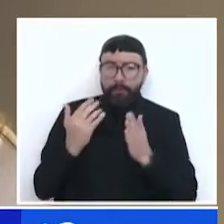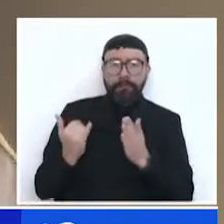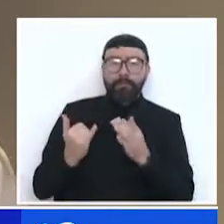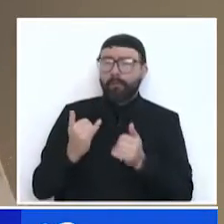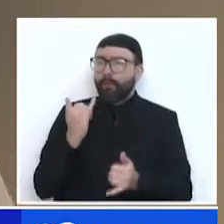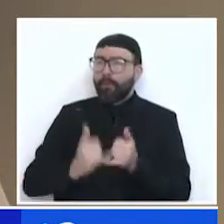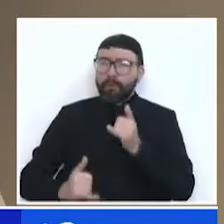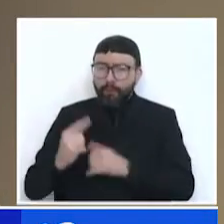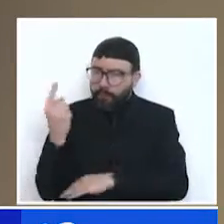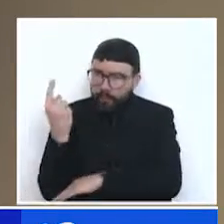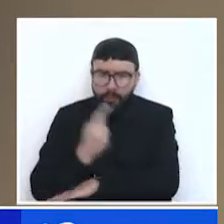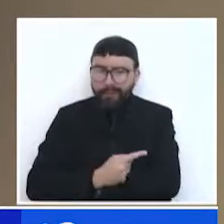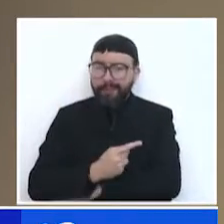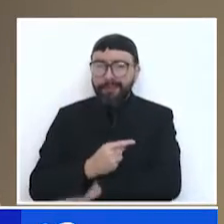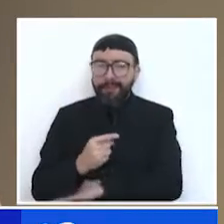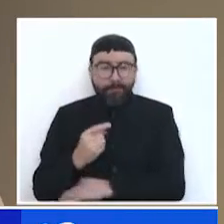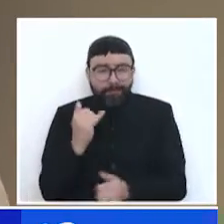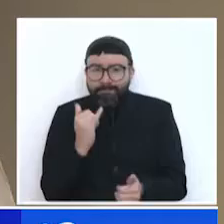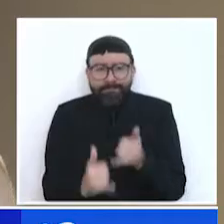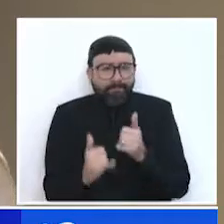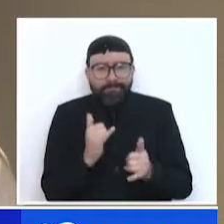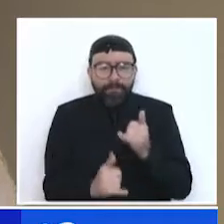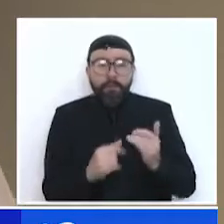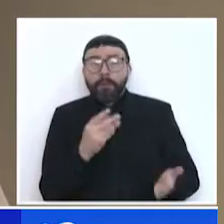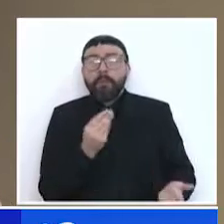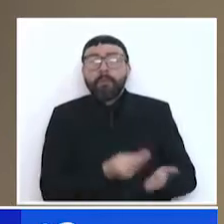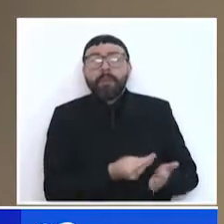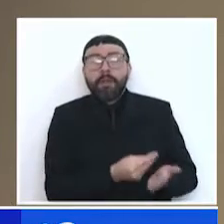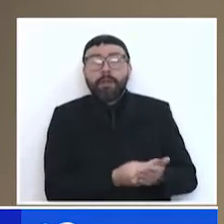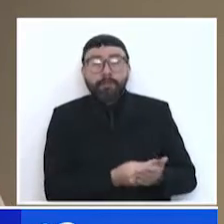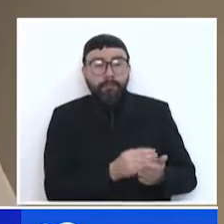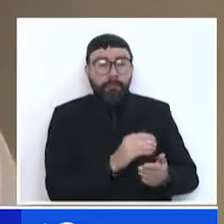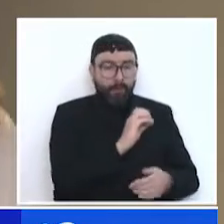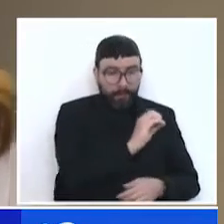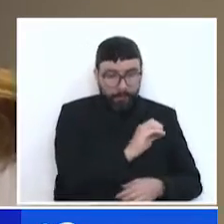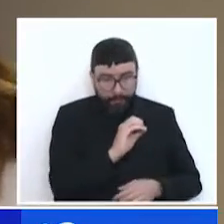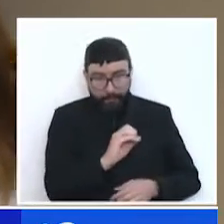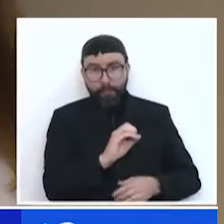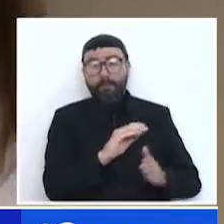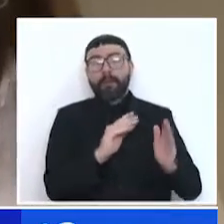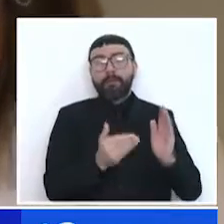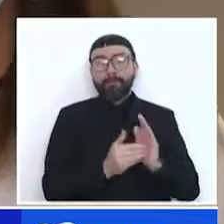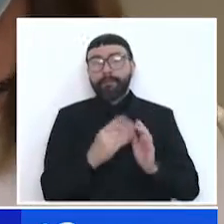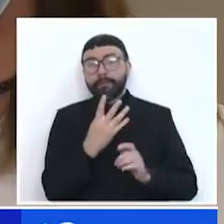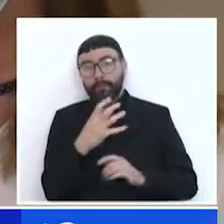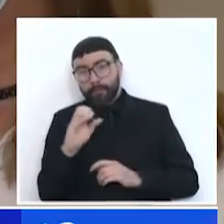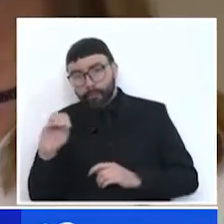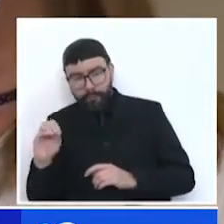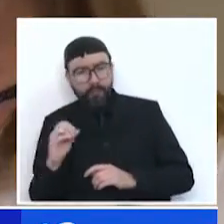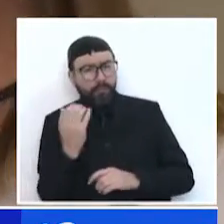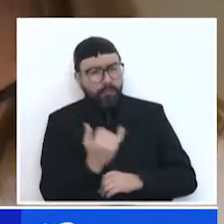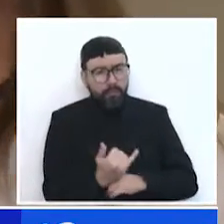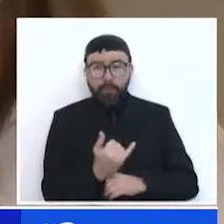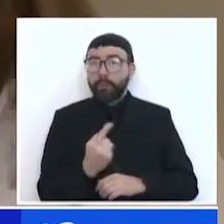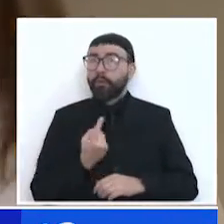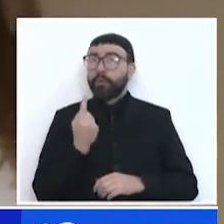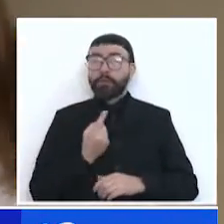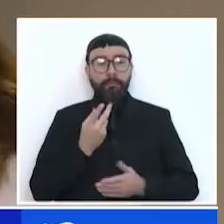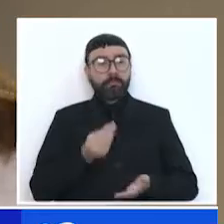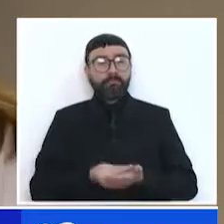de vencimiento del impuesto vehicular de las placas 00 a la 400, solamente nos habían cancelado